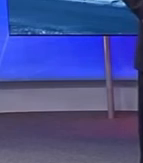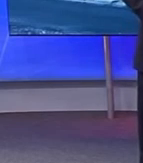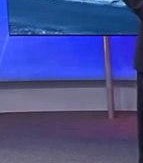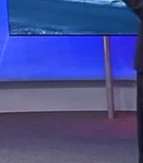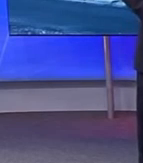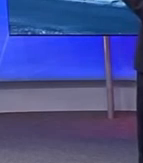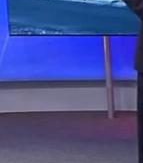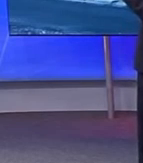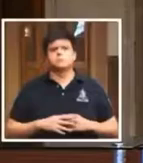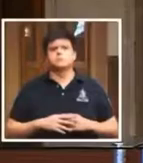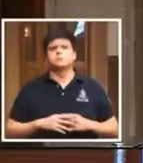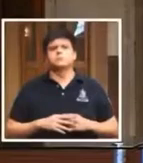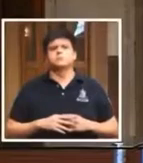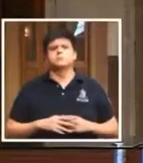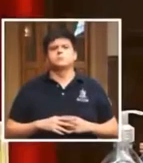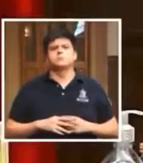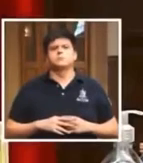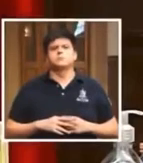Secretaría de Salud.